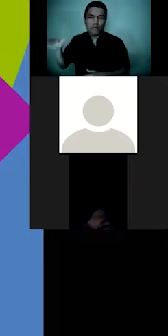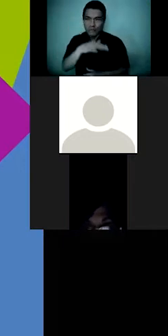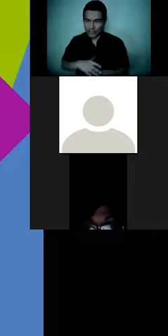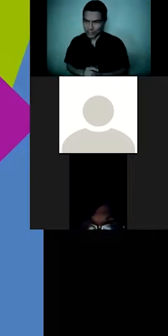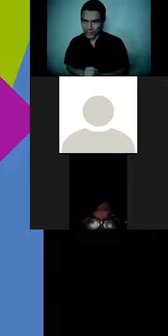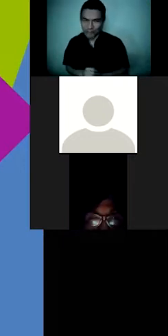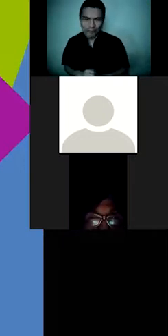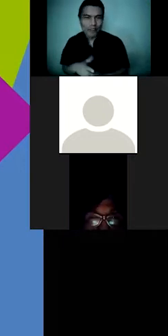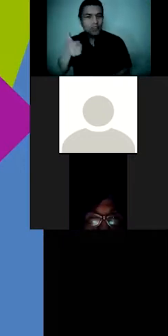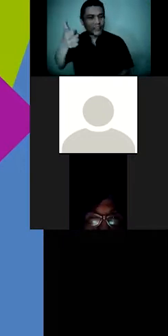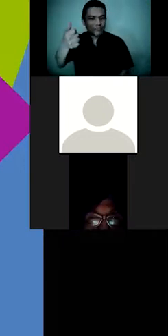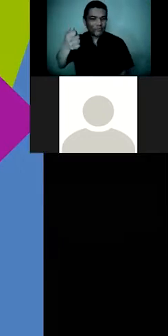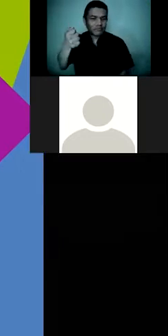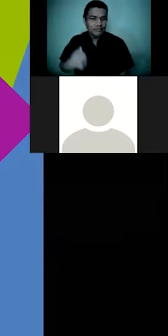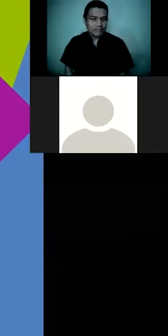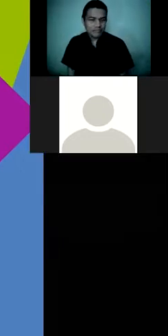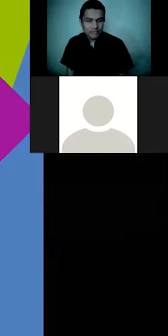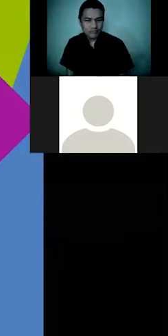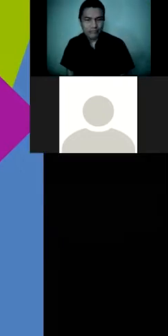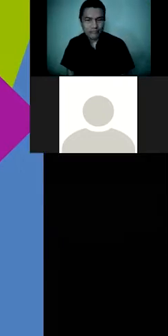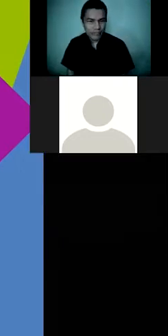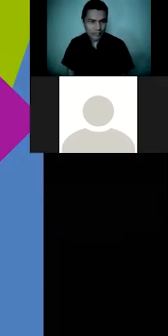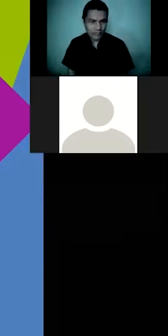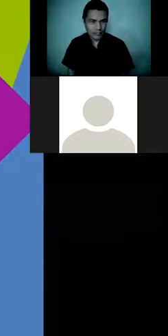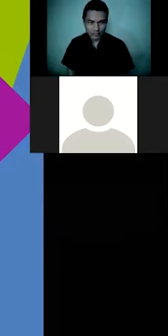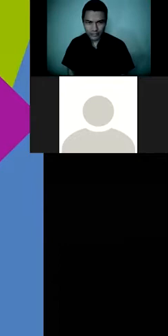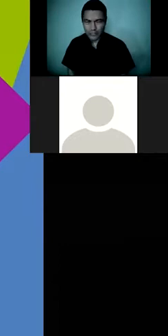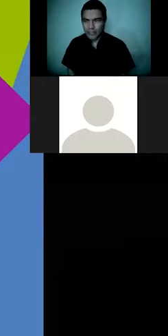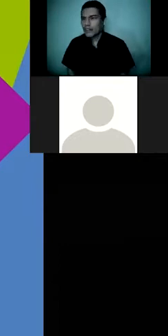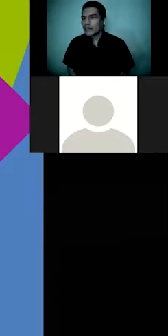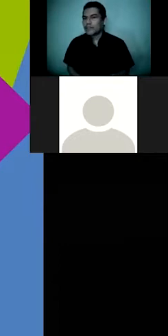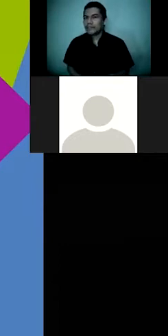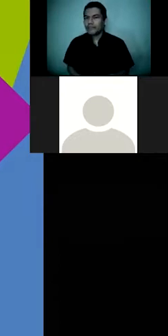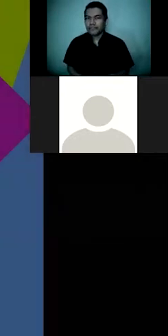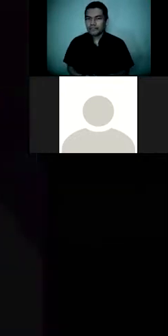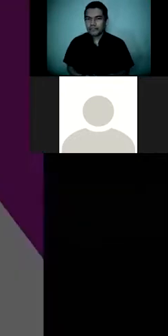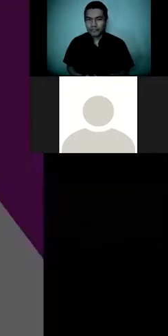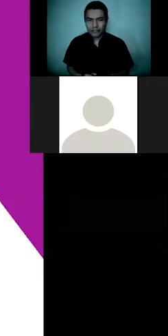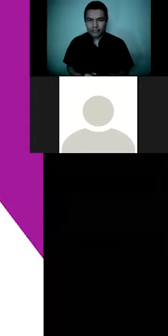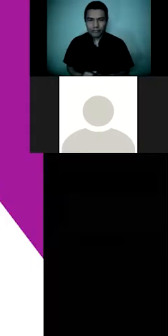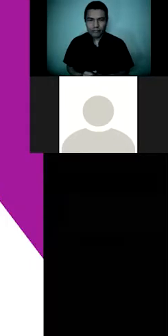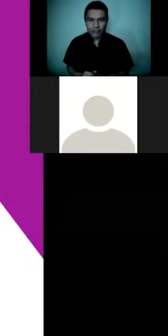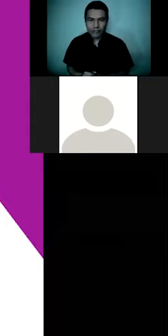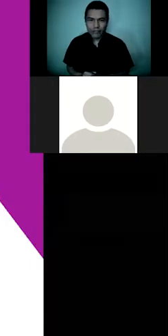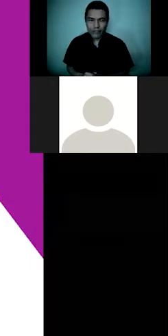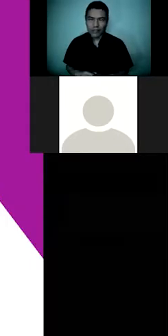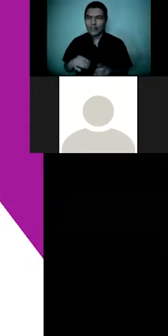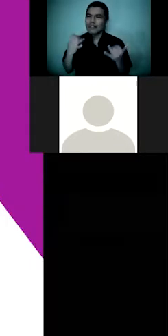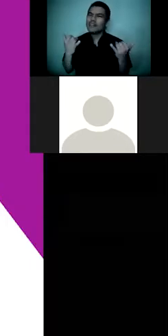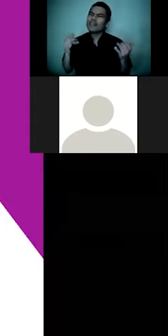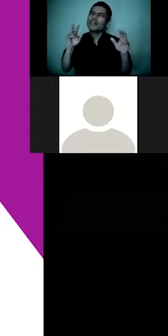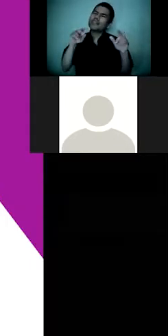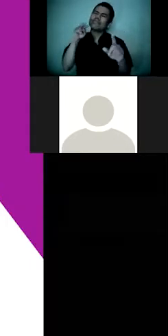más bien. Nos da accesibilidad a la información. Pase, por favor.